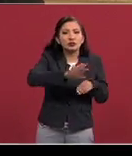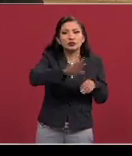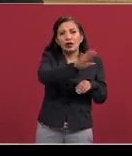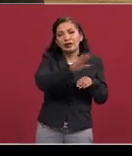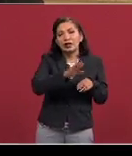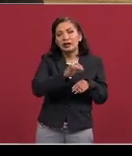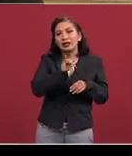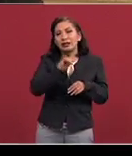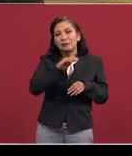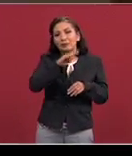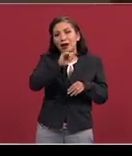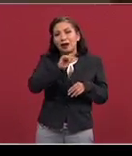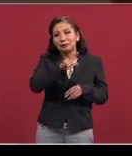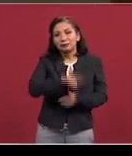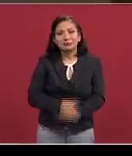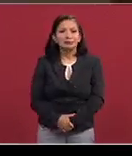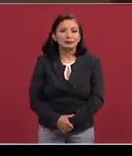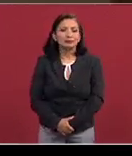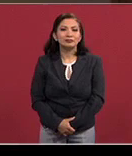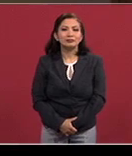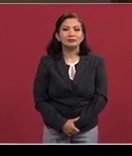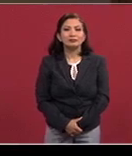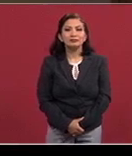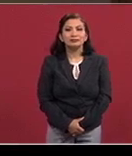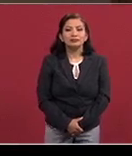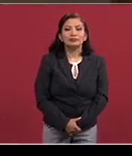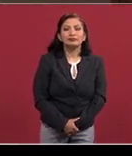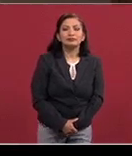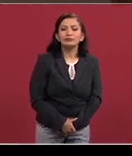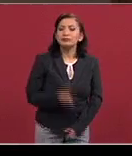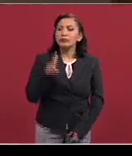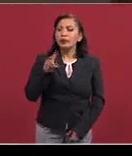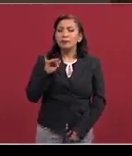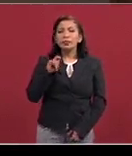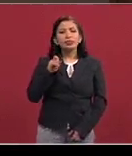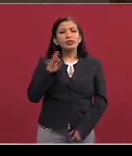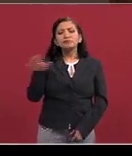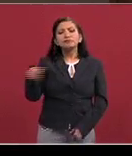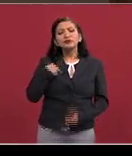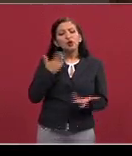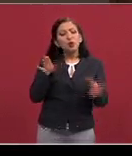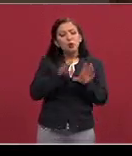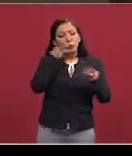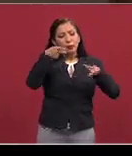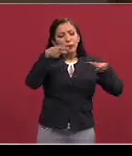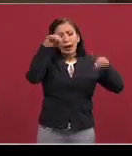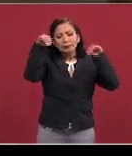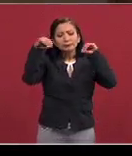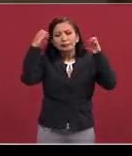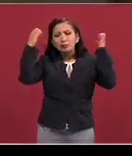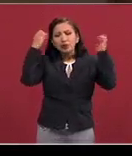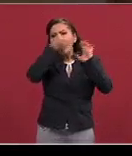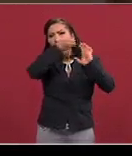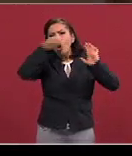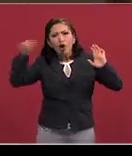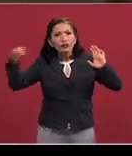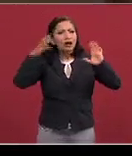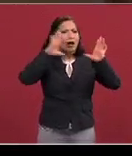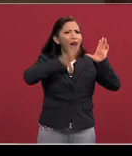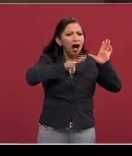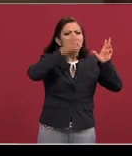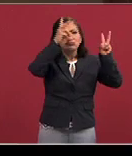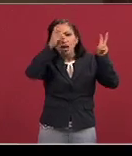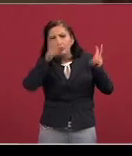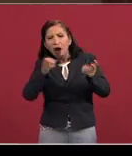del Instituto Nacional de Bellas Artes. Sin duda alguna. Víctor, ¿cómo se armó la exposición? ¿Cuál es el orden? ¿Hay algunos ejes?